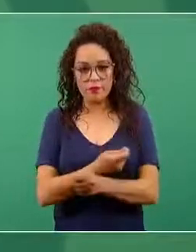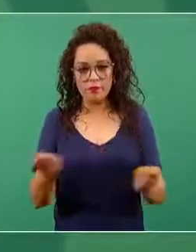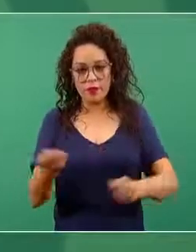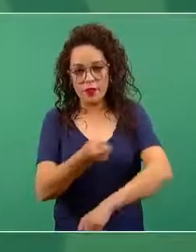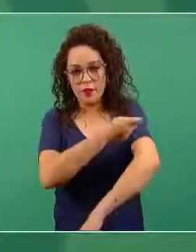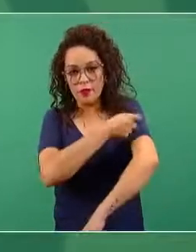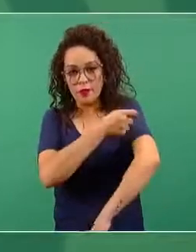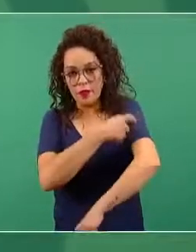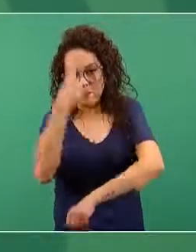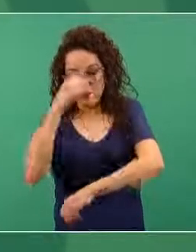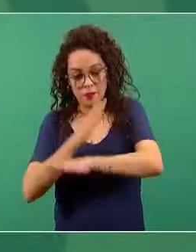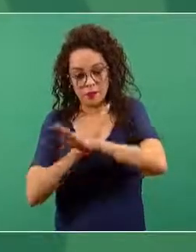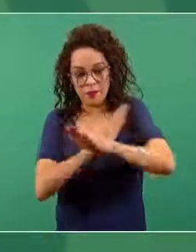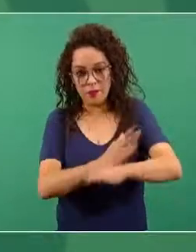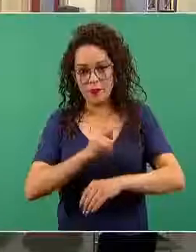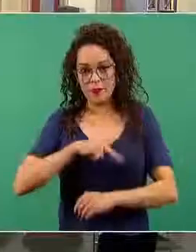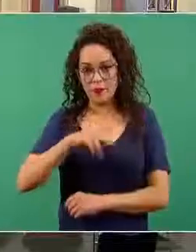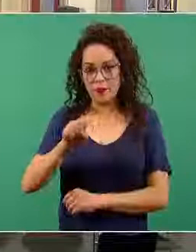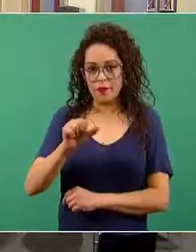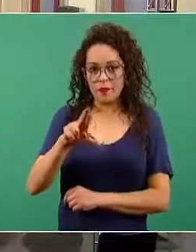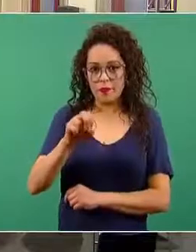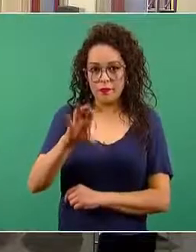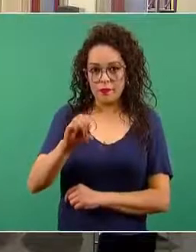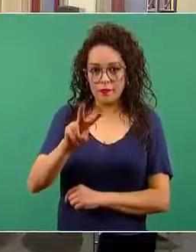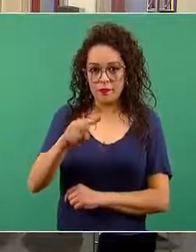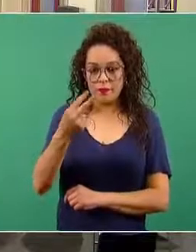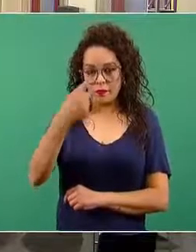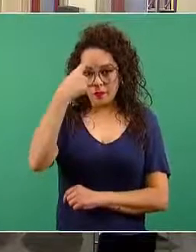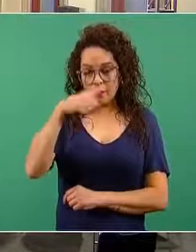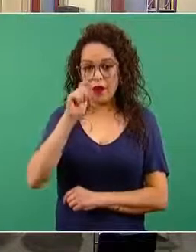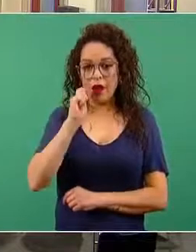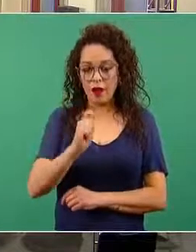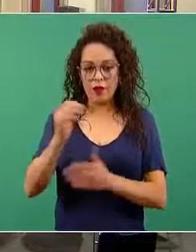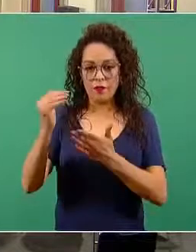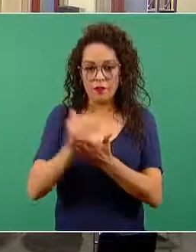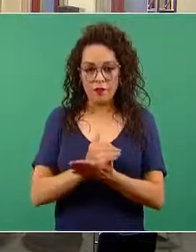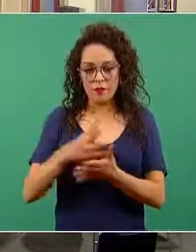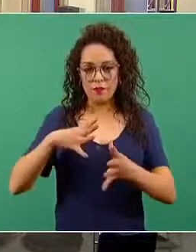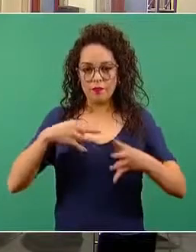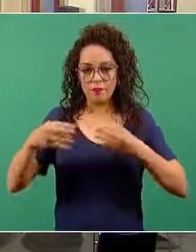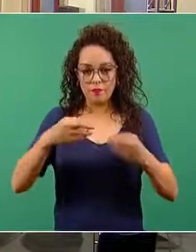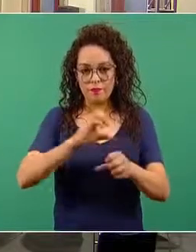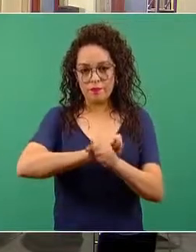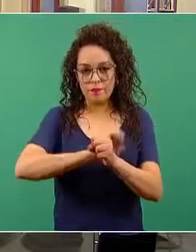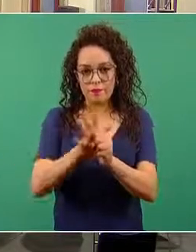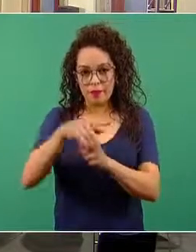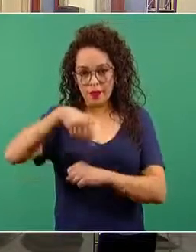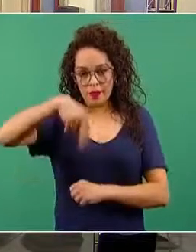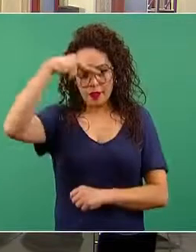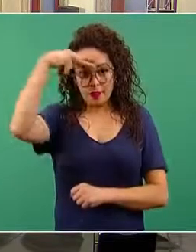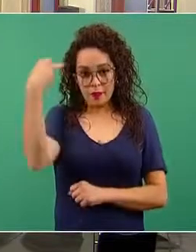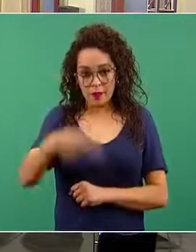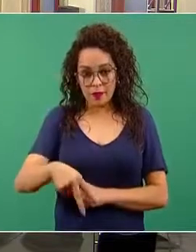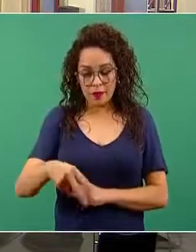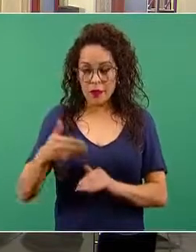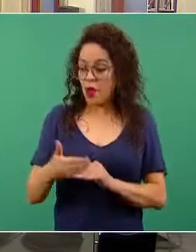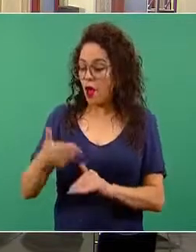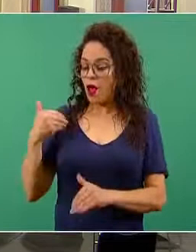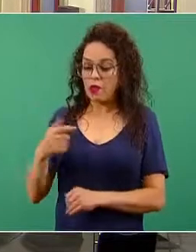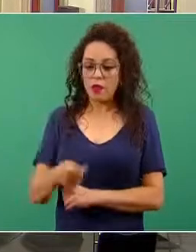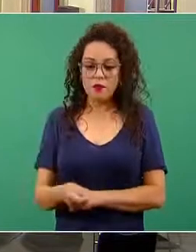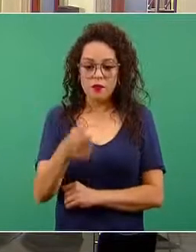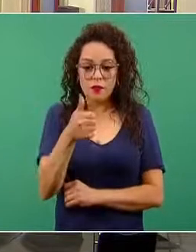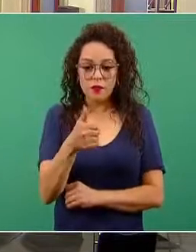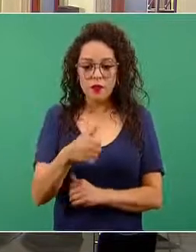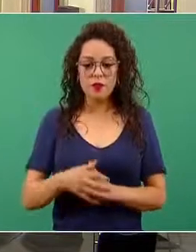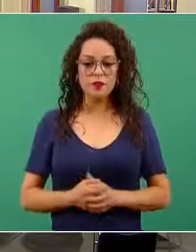virus SARS-CoV-2 para la prevención de la COVID-19 en México. Antes de iniciar, como